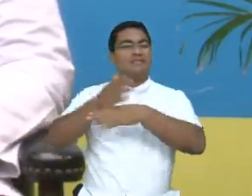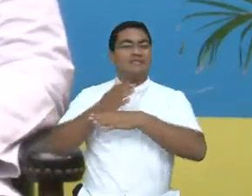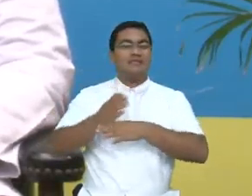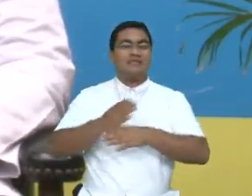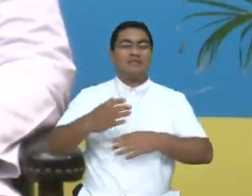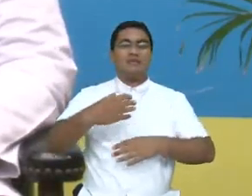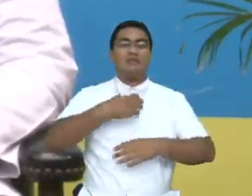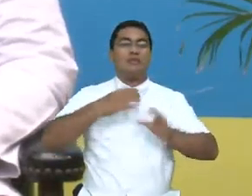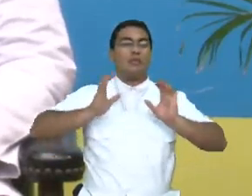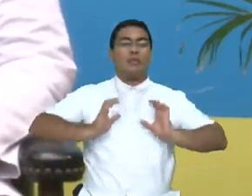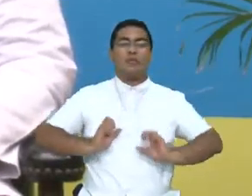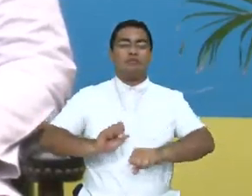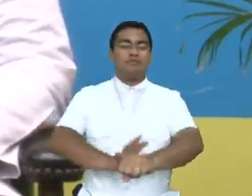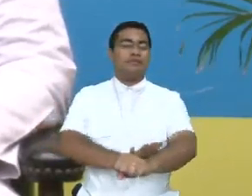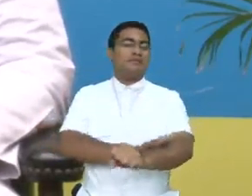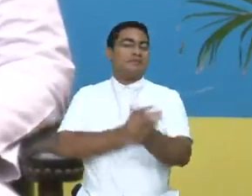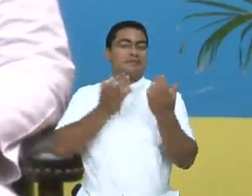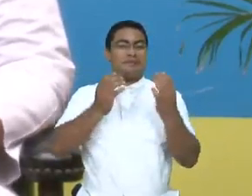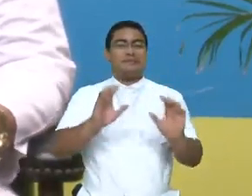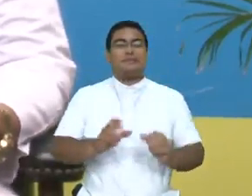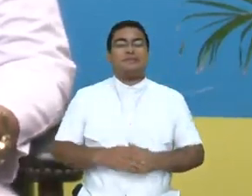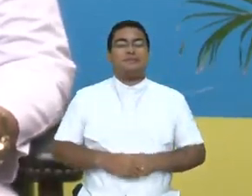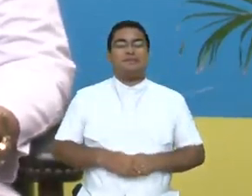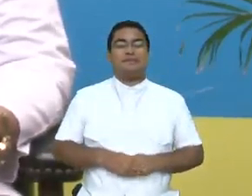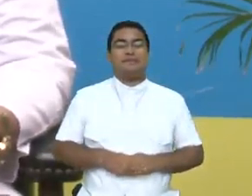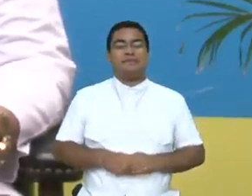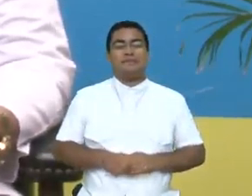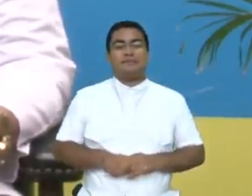musculares, sensitivas o neurovegetativas.